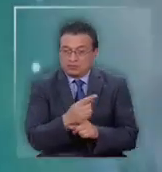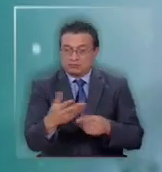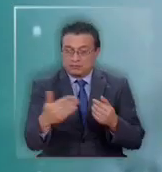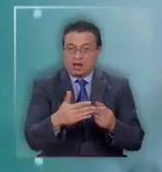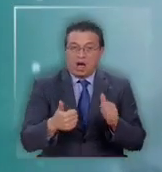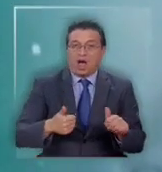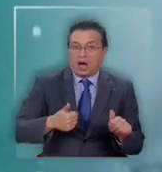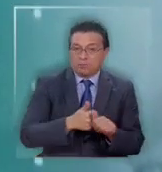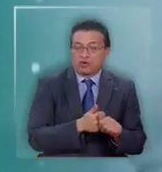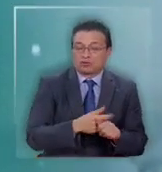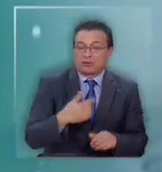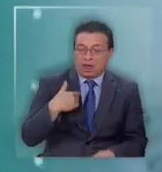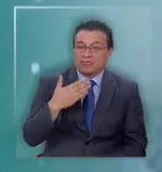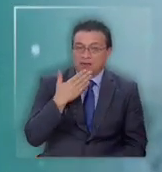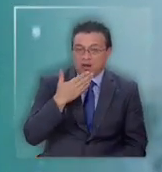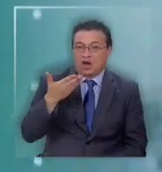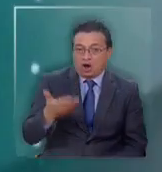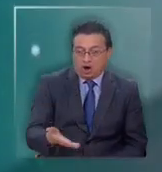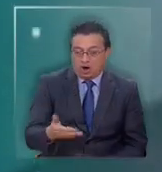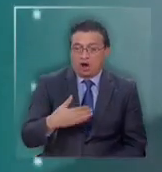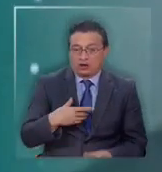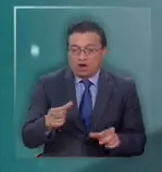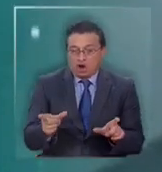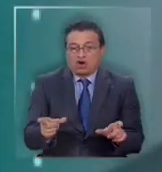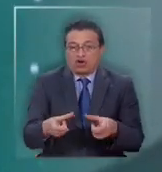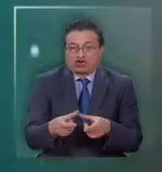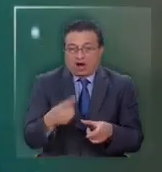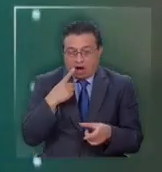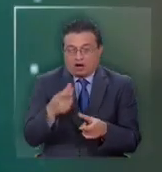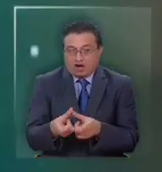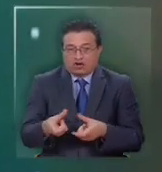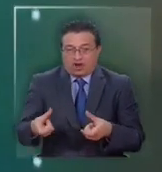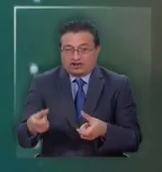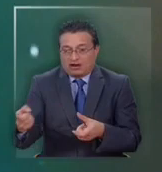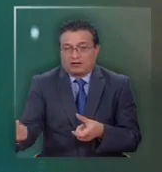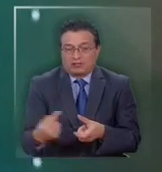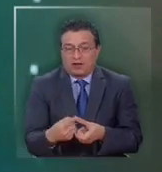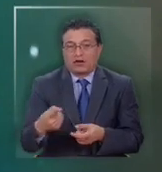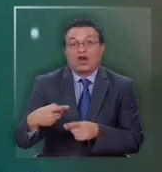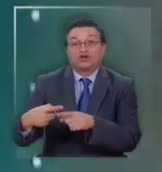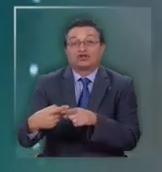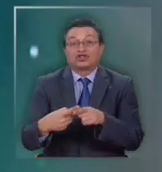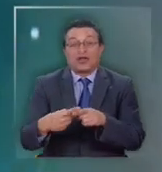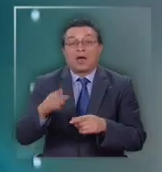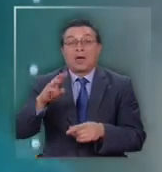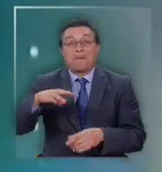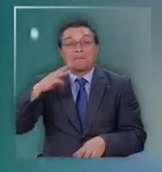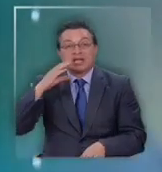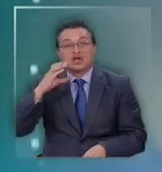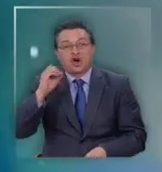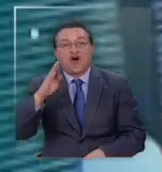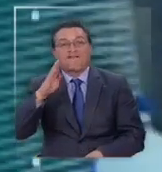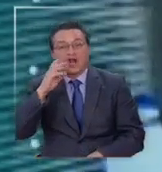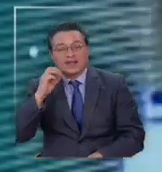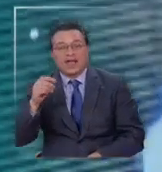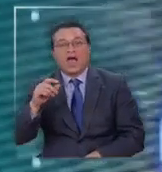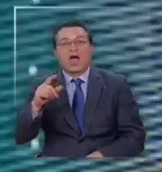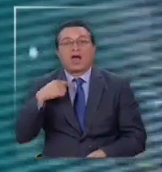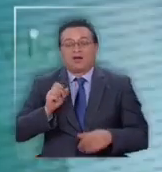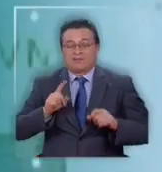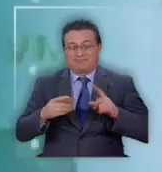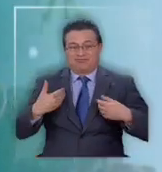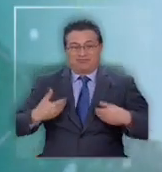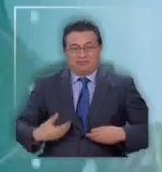también tenemos hoy día conforman un consejo que está compuesto por la sociedad de microbiología y bioquímica de inmunología